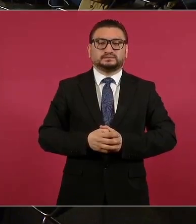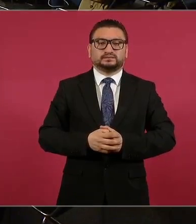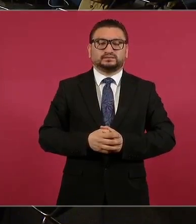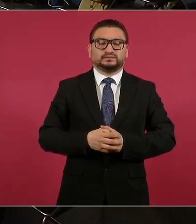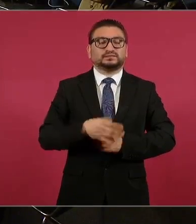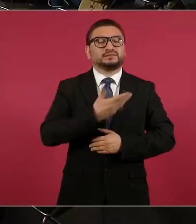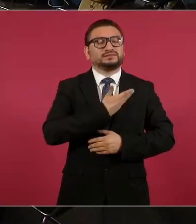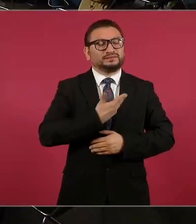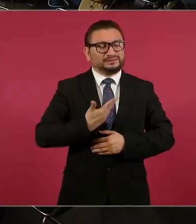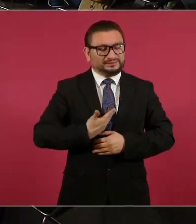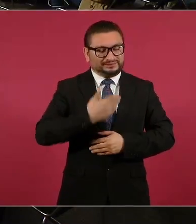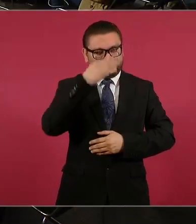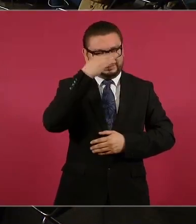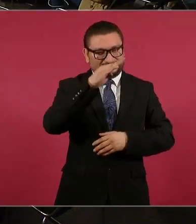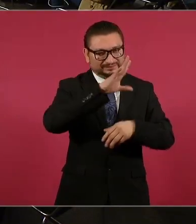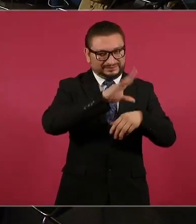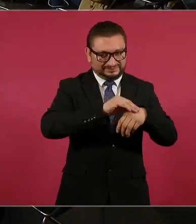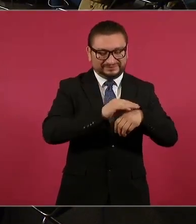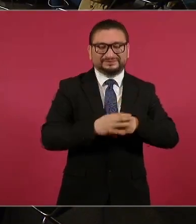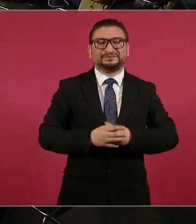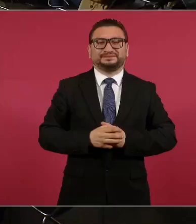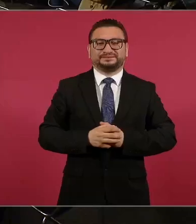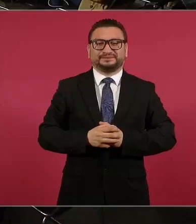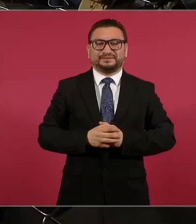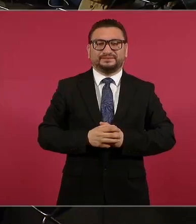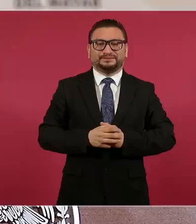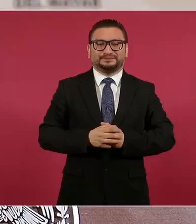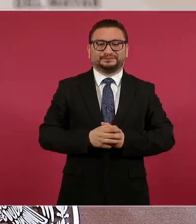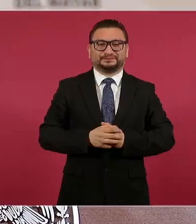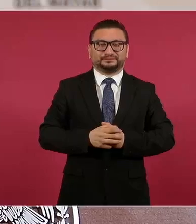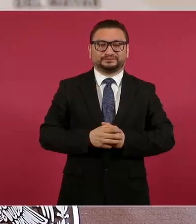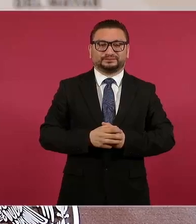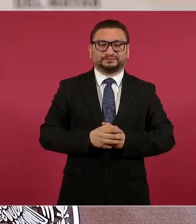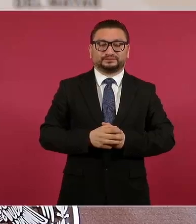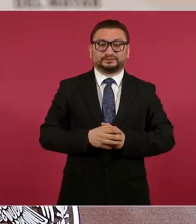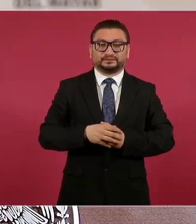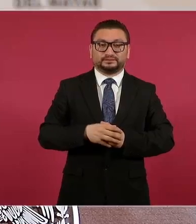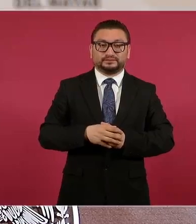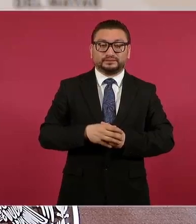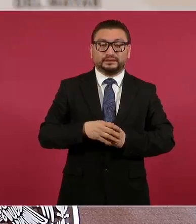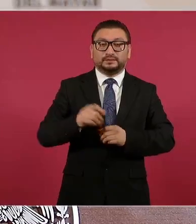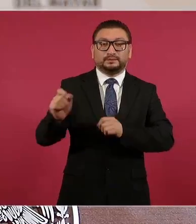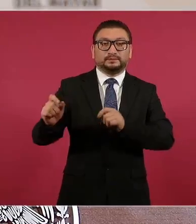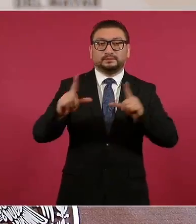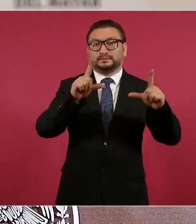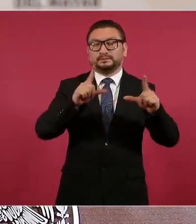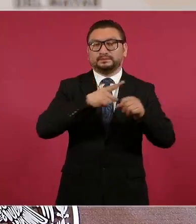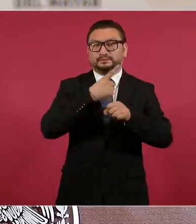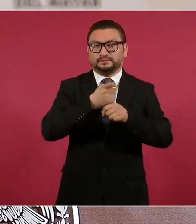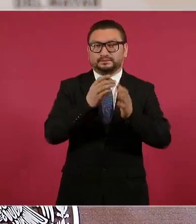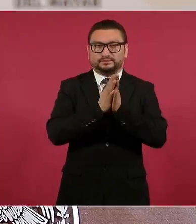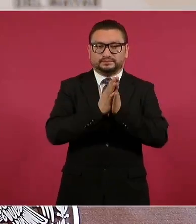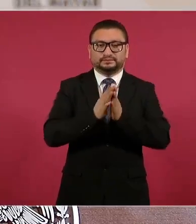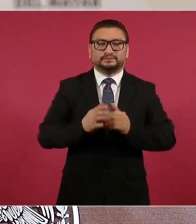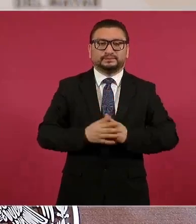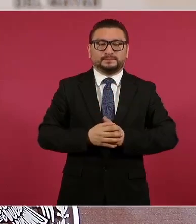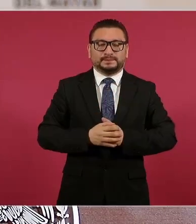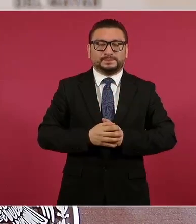Con su permiso, señor presidente, la primer lámina, si son tan amables,